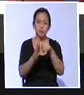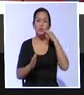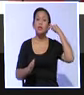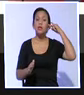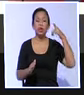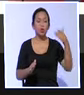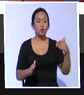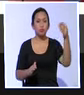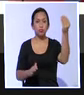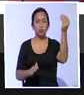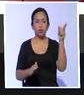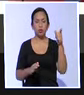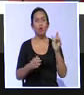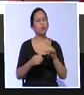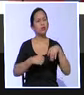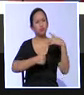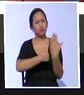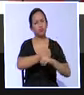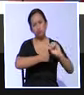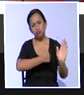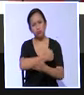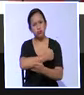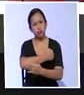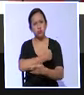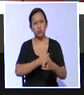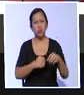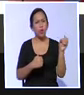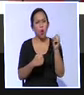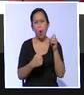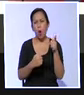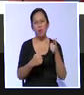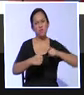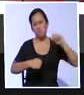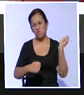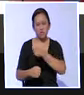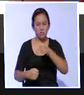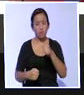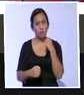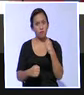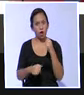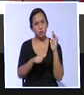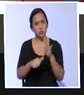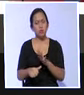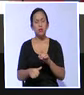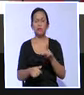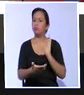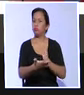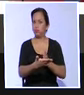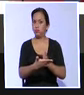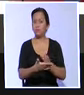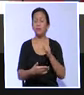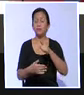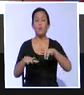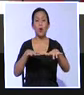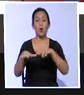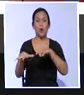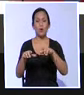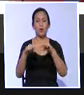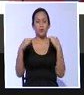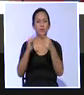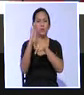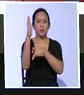y adolescencia libre de castigo físico tratos y penas degradantes de iniciativa de marisol peñafiel ex coordinadora del grupo parlamentario